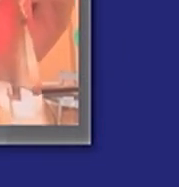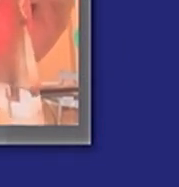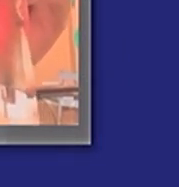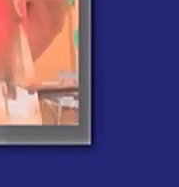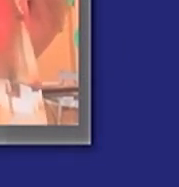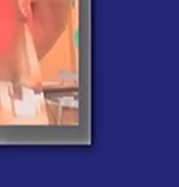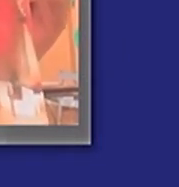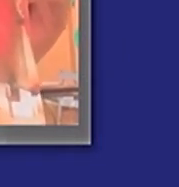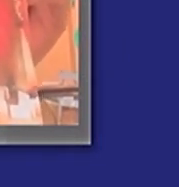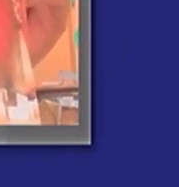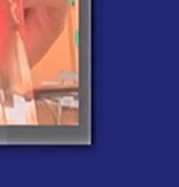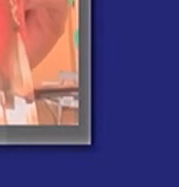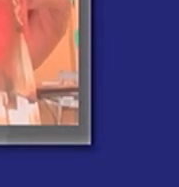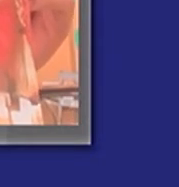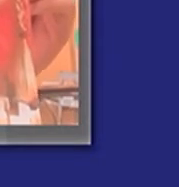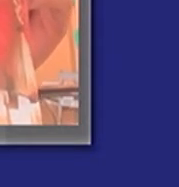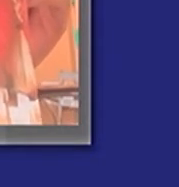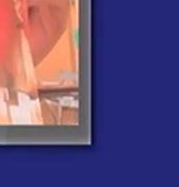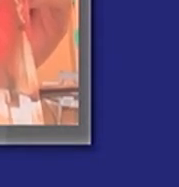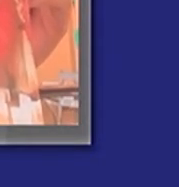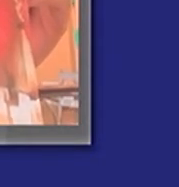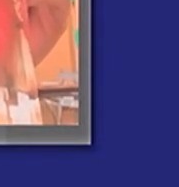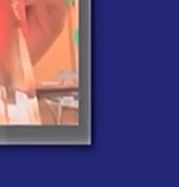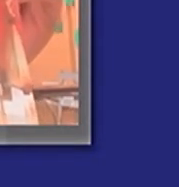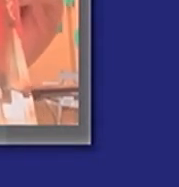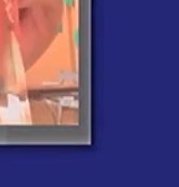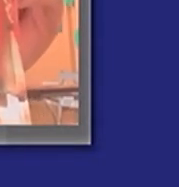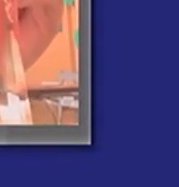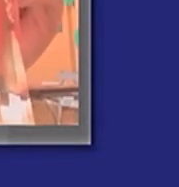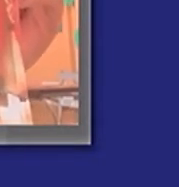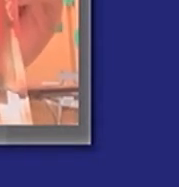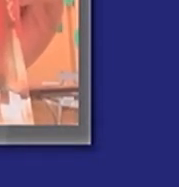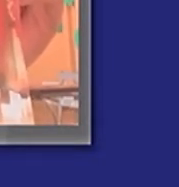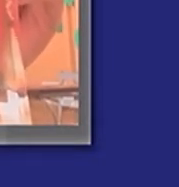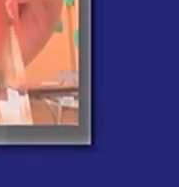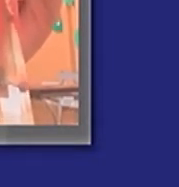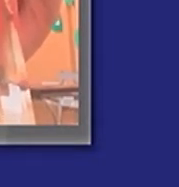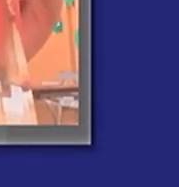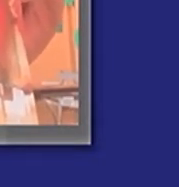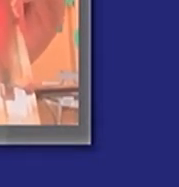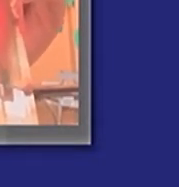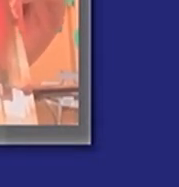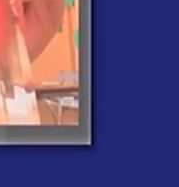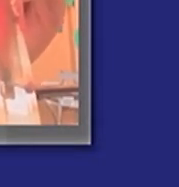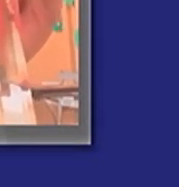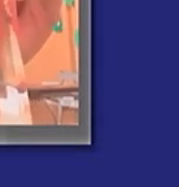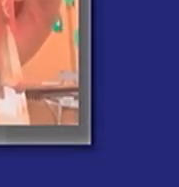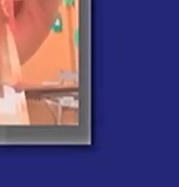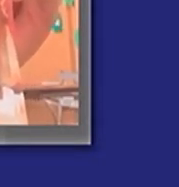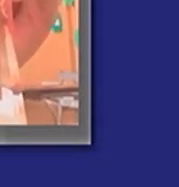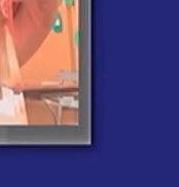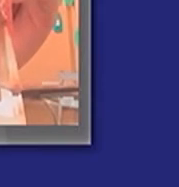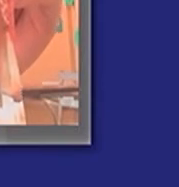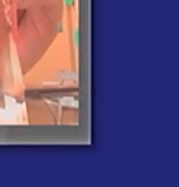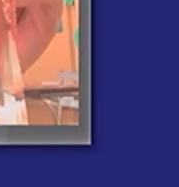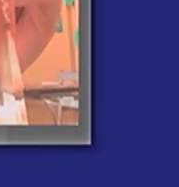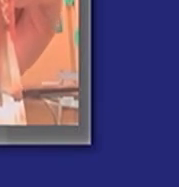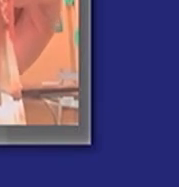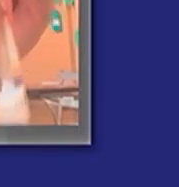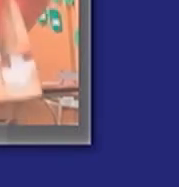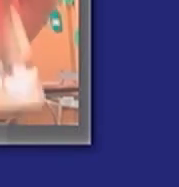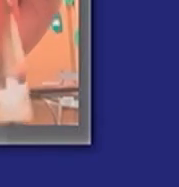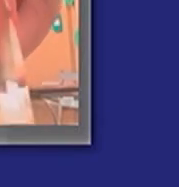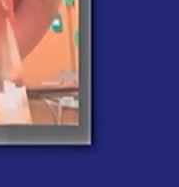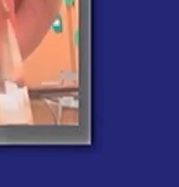actividades dependerán del nivel académico, por lo cual representaremos algunas alternativas y sugerencias a la hora de usarlo en el área. El